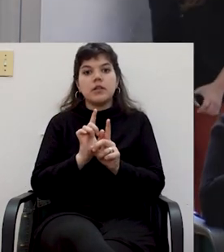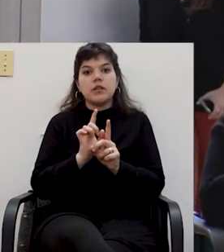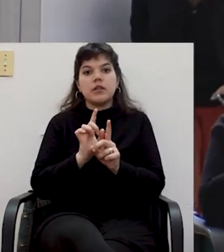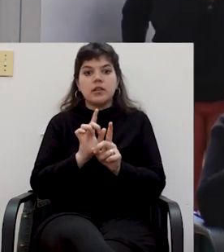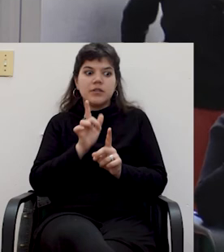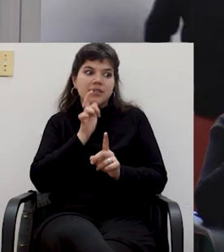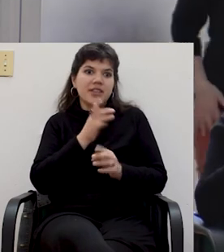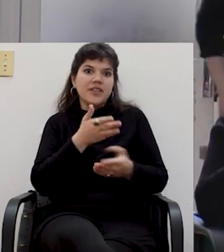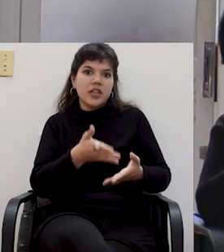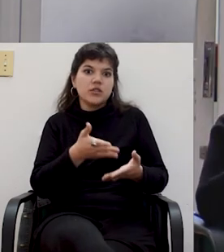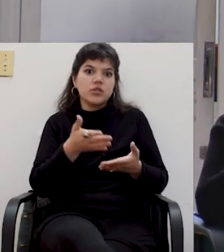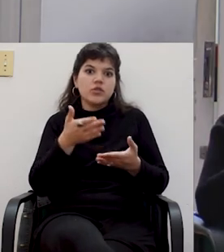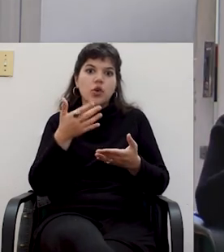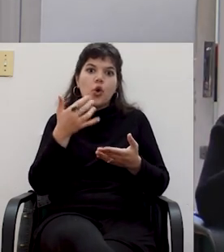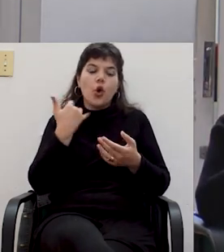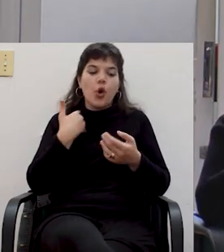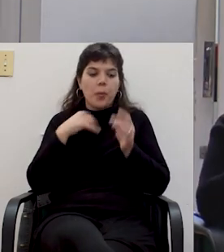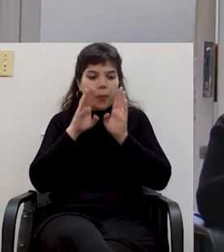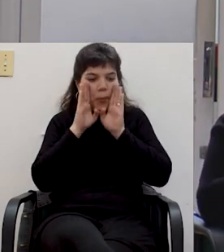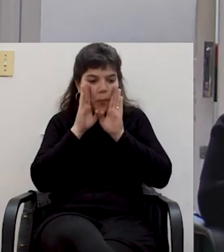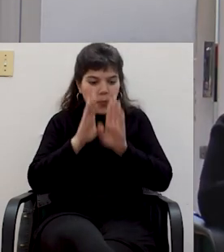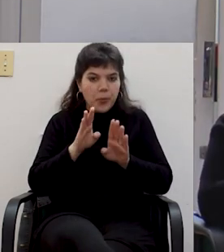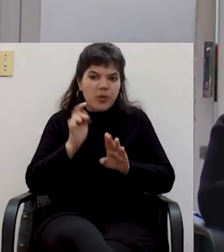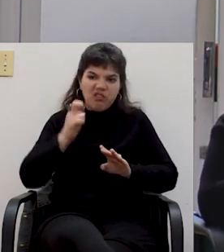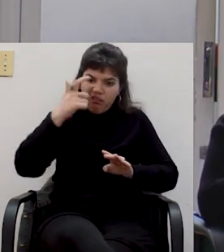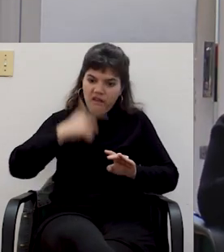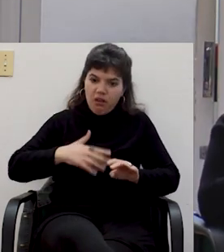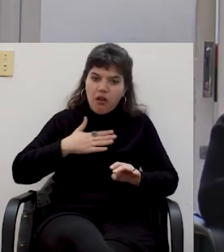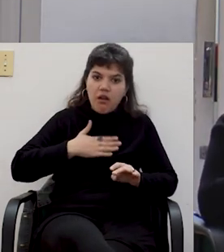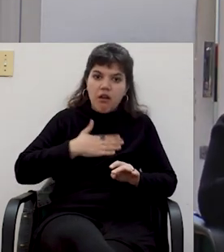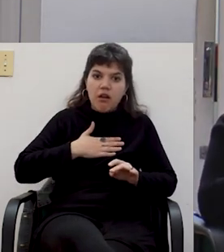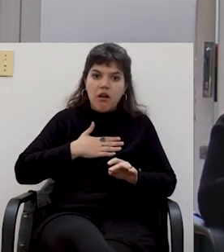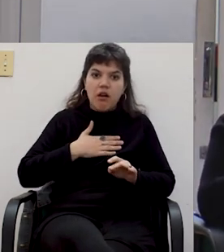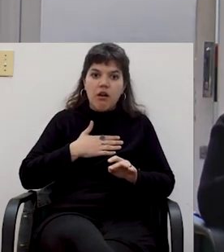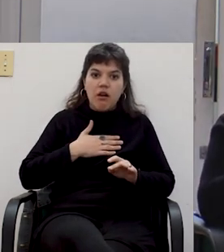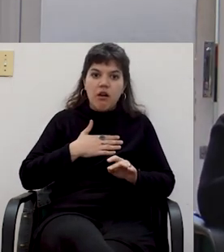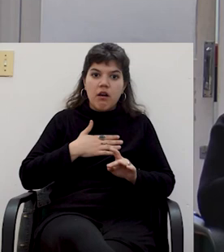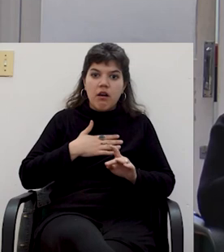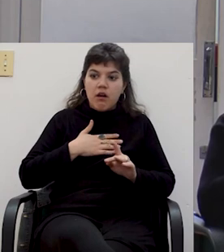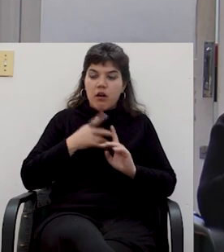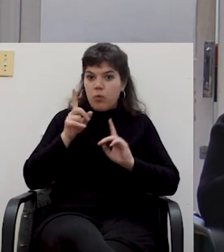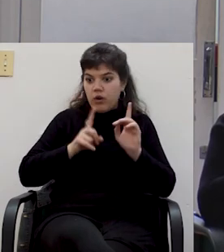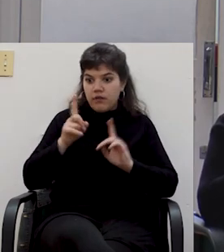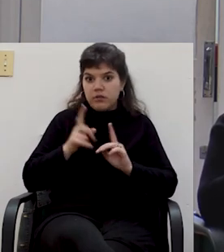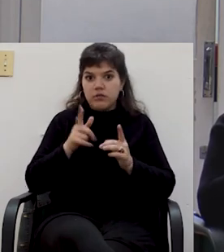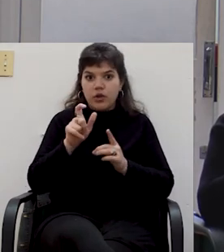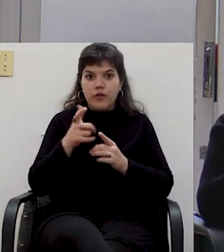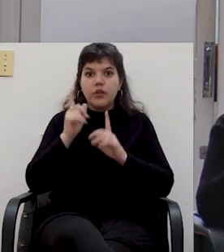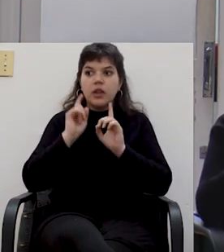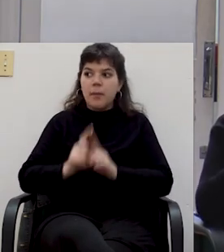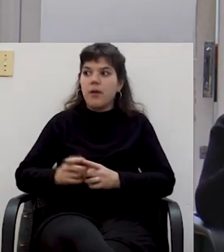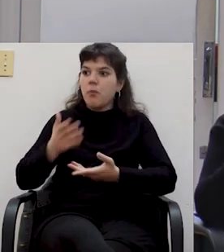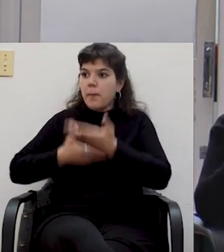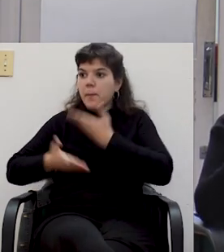con eso, con centrar quiénes somos como universidad y como comunidad